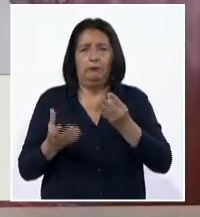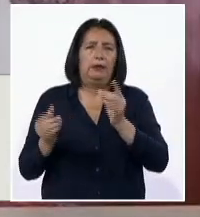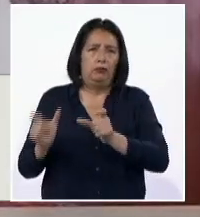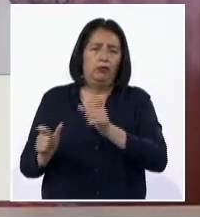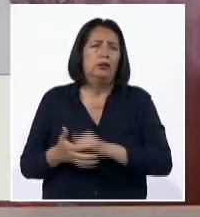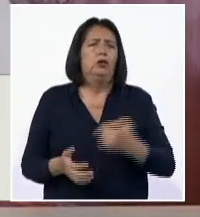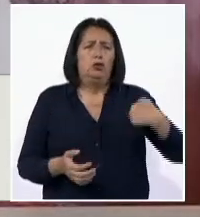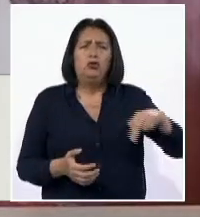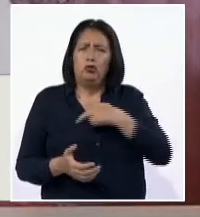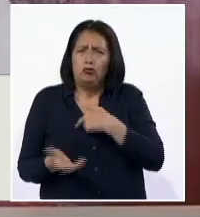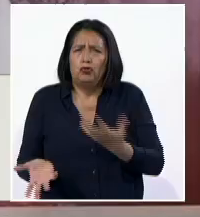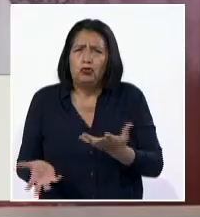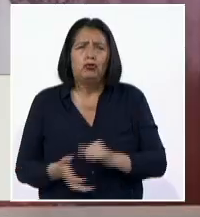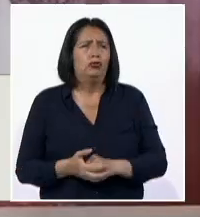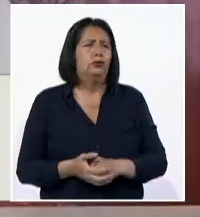estamos